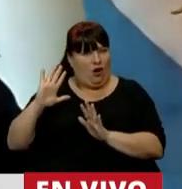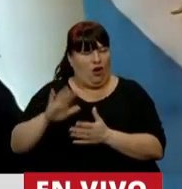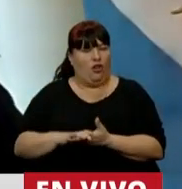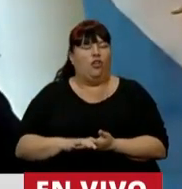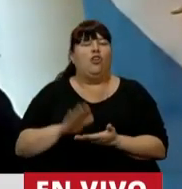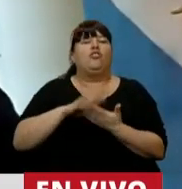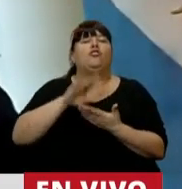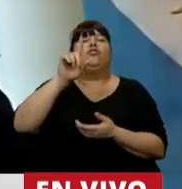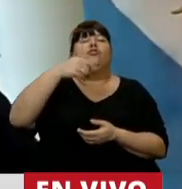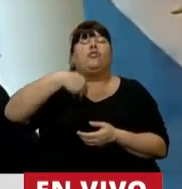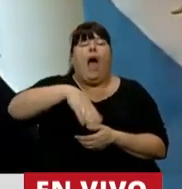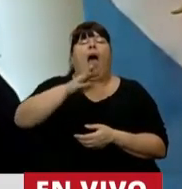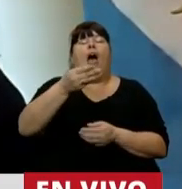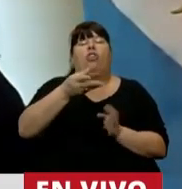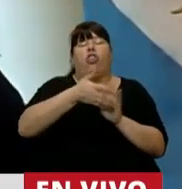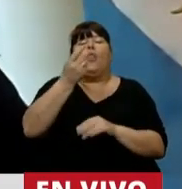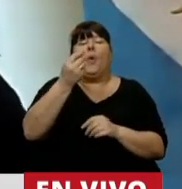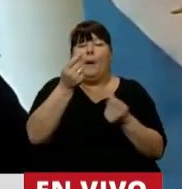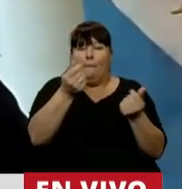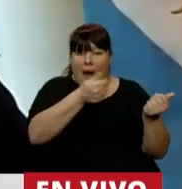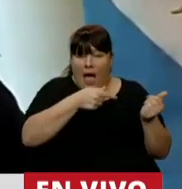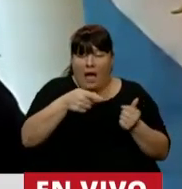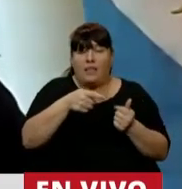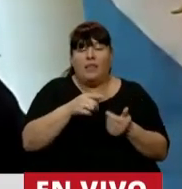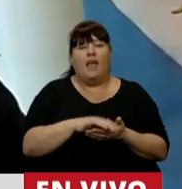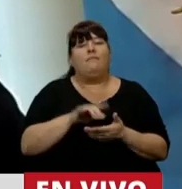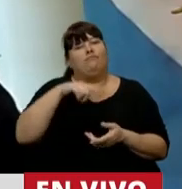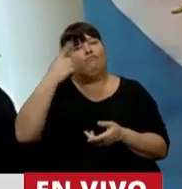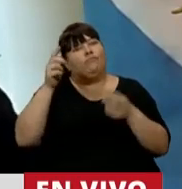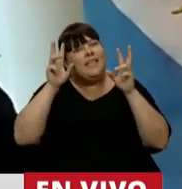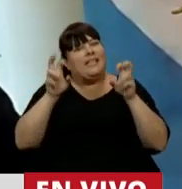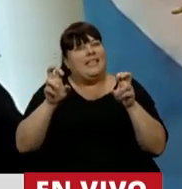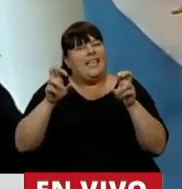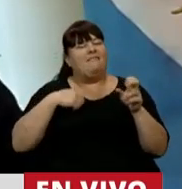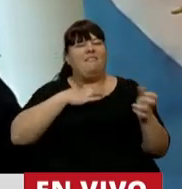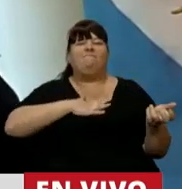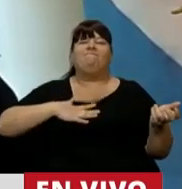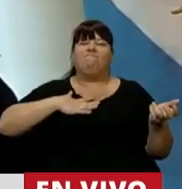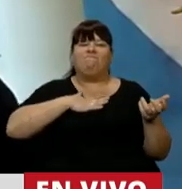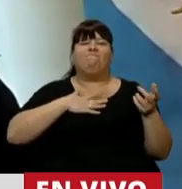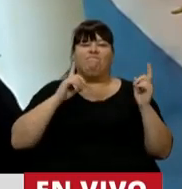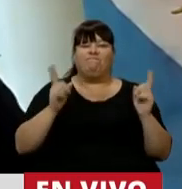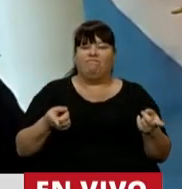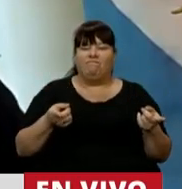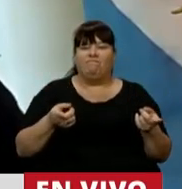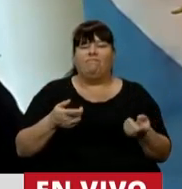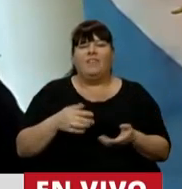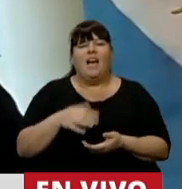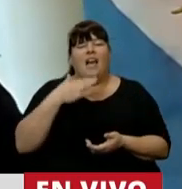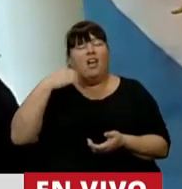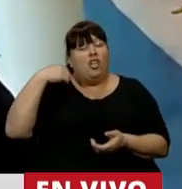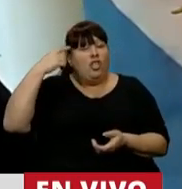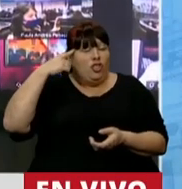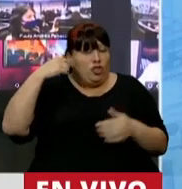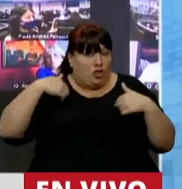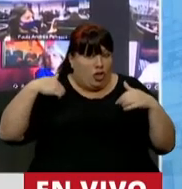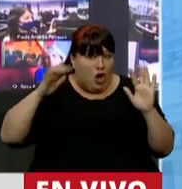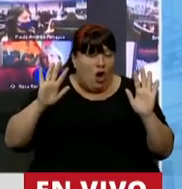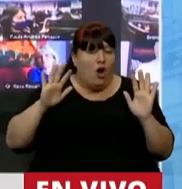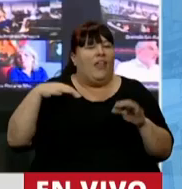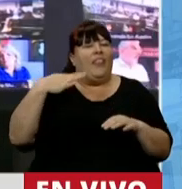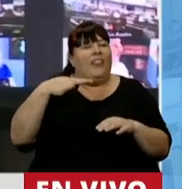Cuanto al destino de los recursos, es otra de las cosas que por ahí me hacen ruido, y la verdad que creo